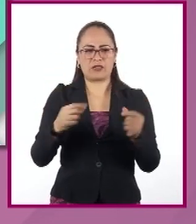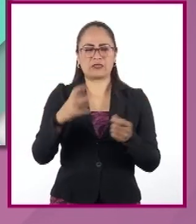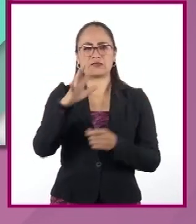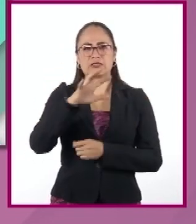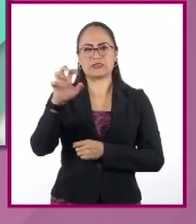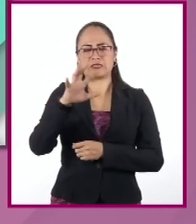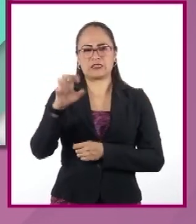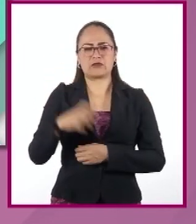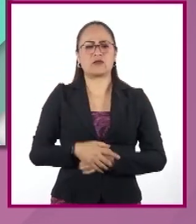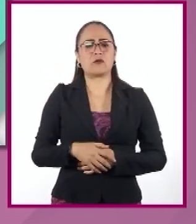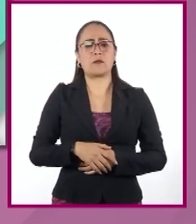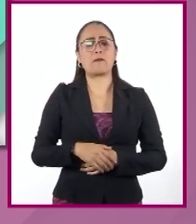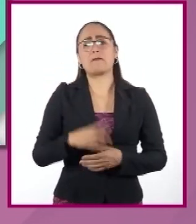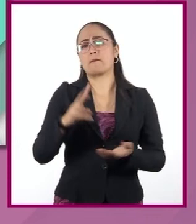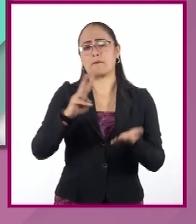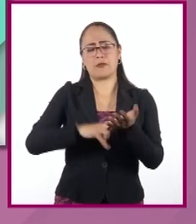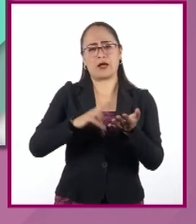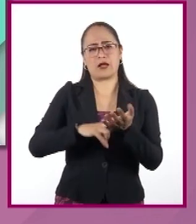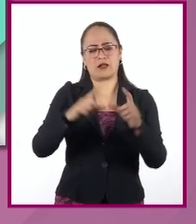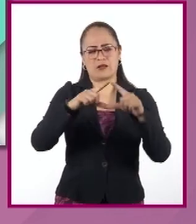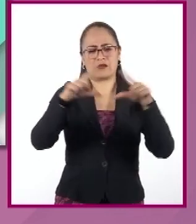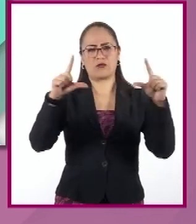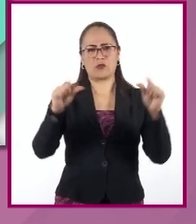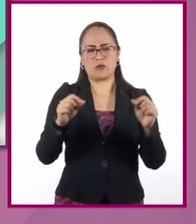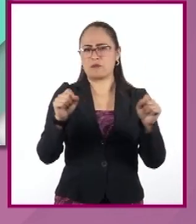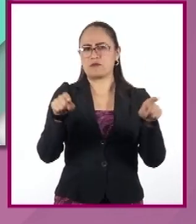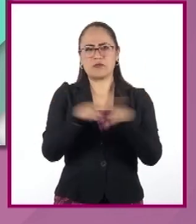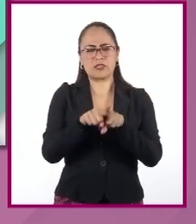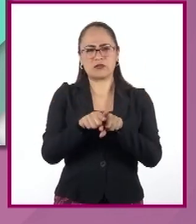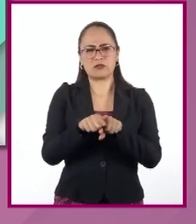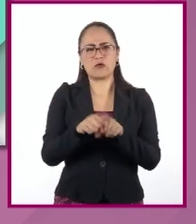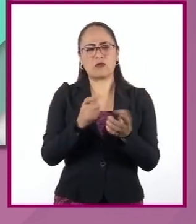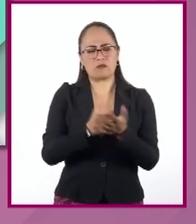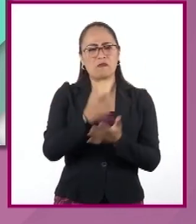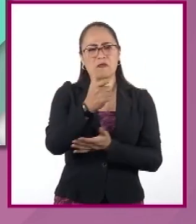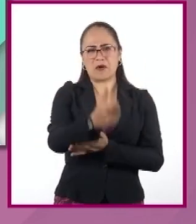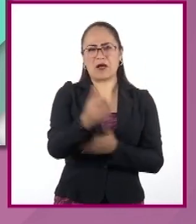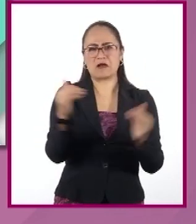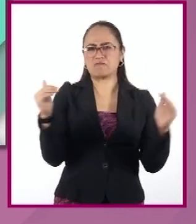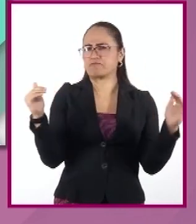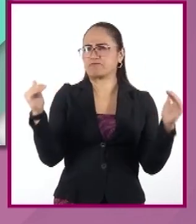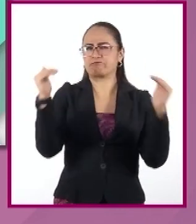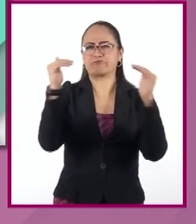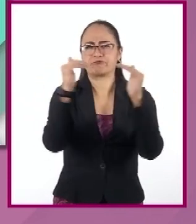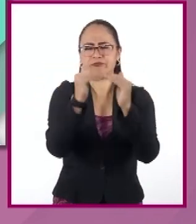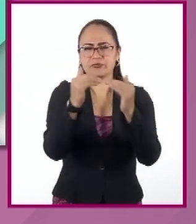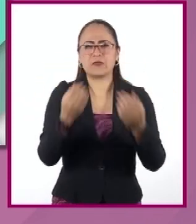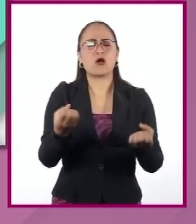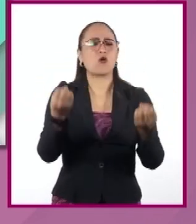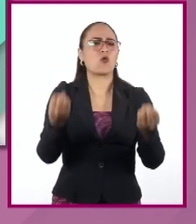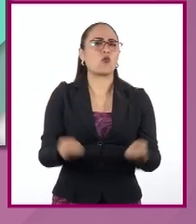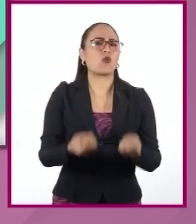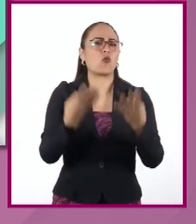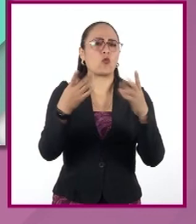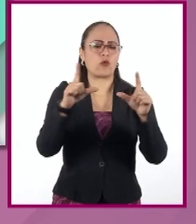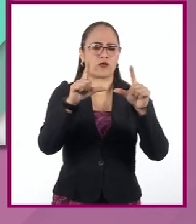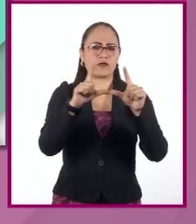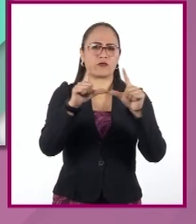la misma denominación y los dos recibieron igual pago, ¿a cuánto asciende cada